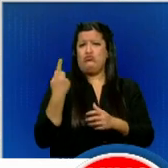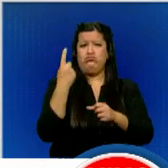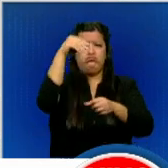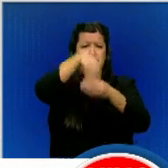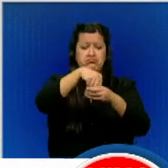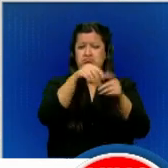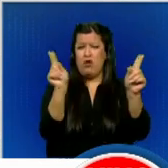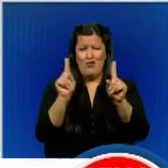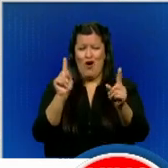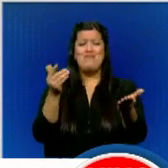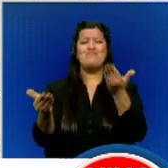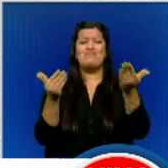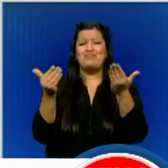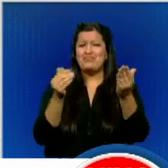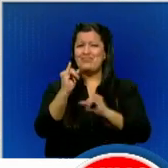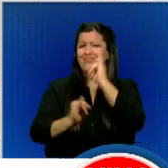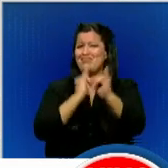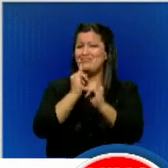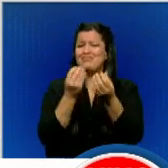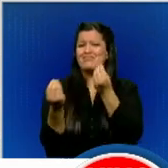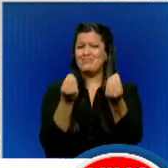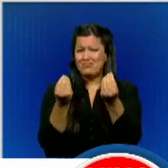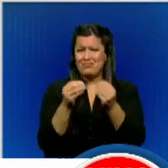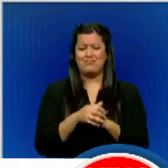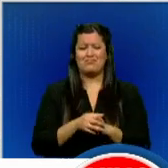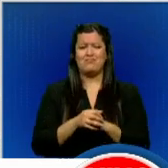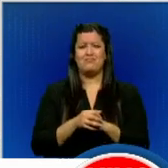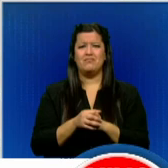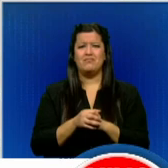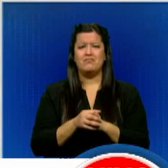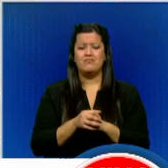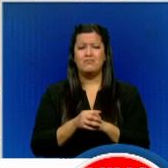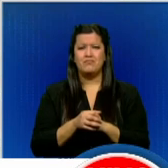de lo que estamos votando hoy entonces